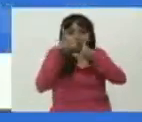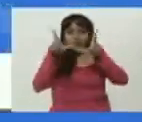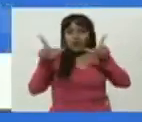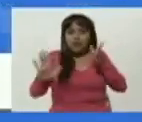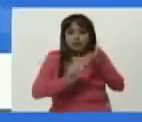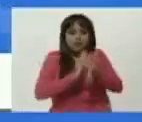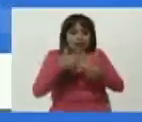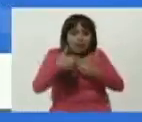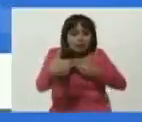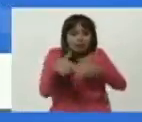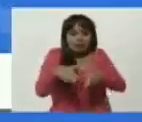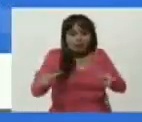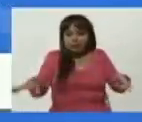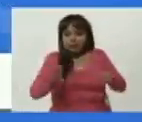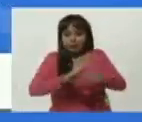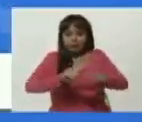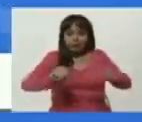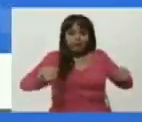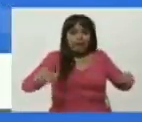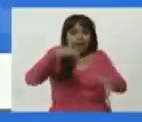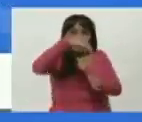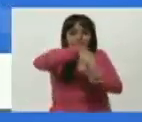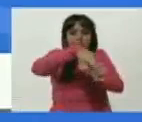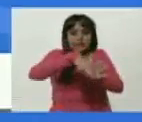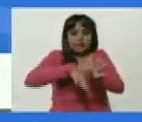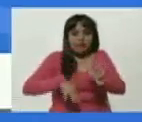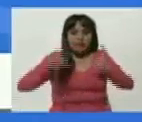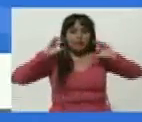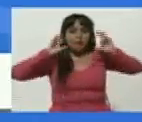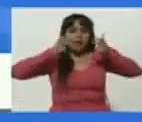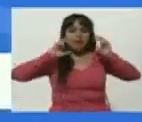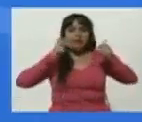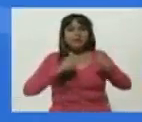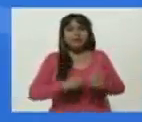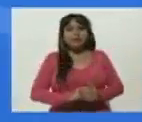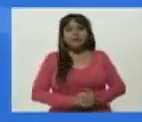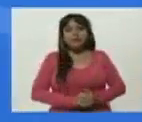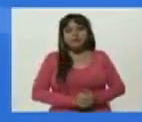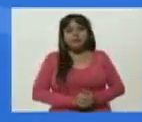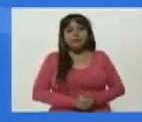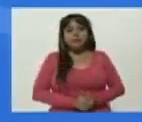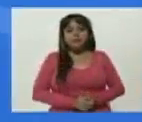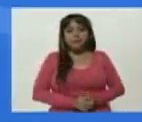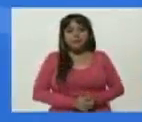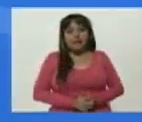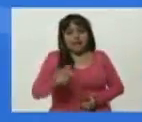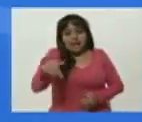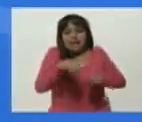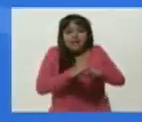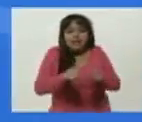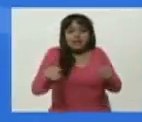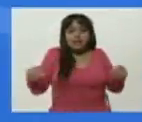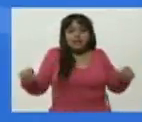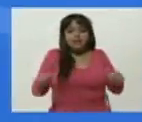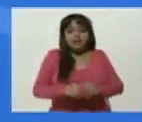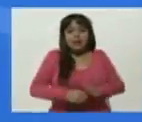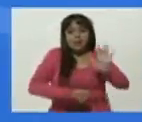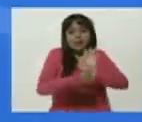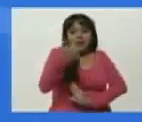impresionante de la siembra del maíz agroecológico en esta tierra. Más